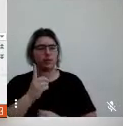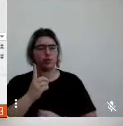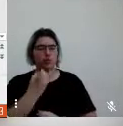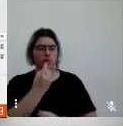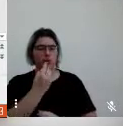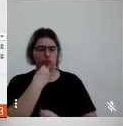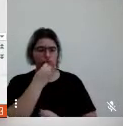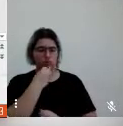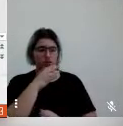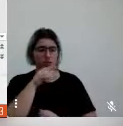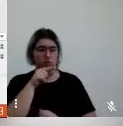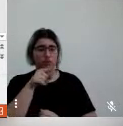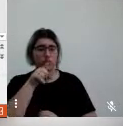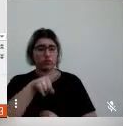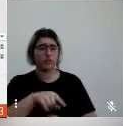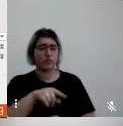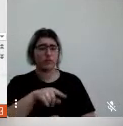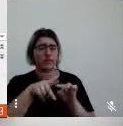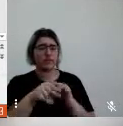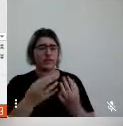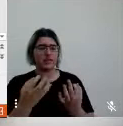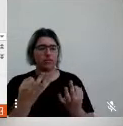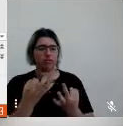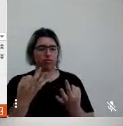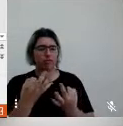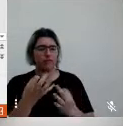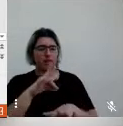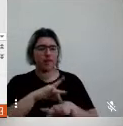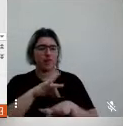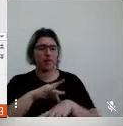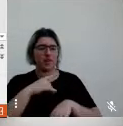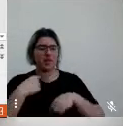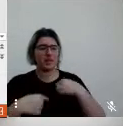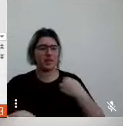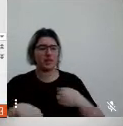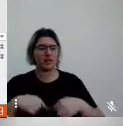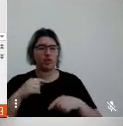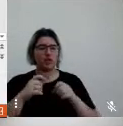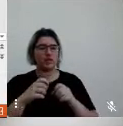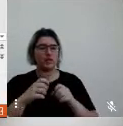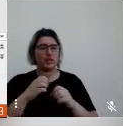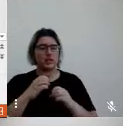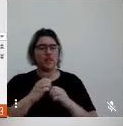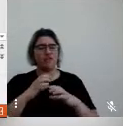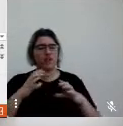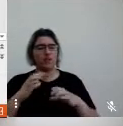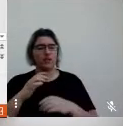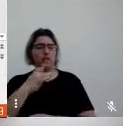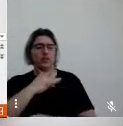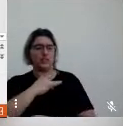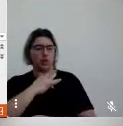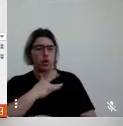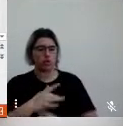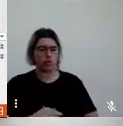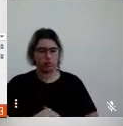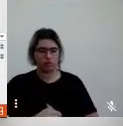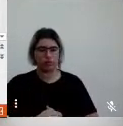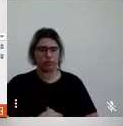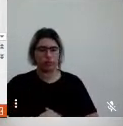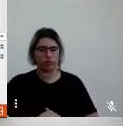a evitar el padecer enfermedades metabólicas, inflamatorias y cardiovasculares.